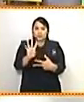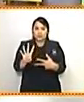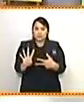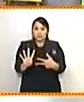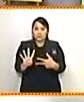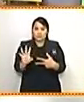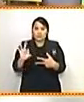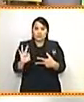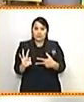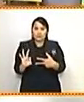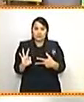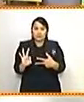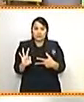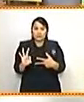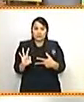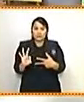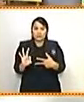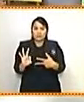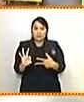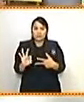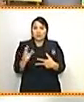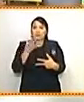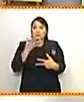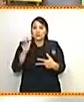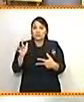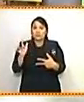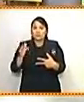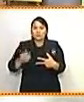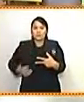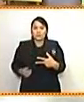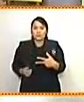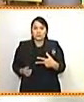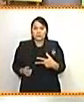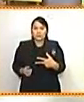49, tercer y último número ganador, suerte.